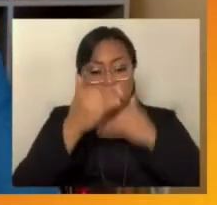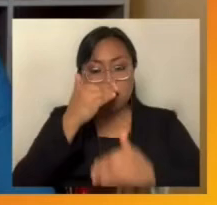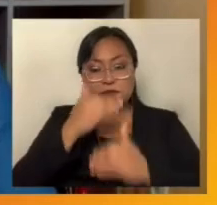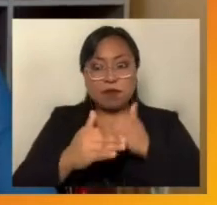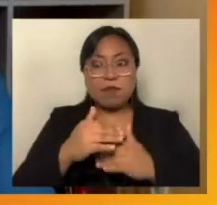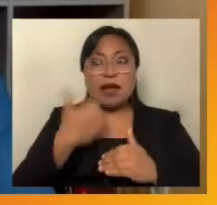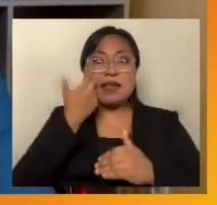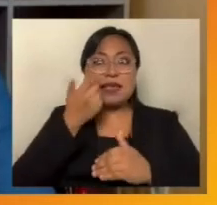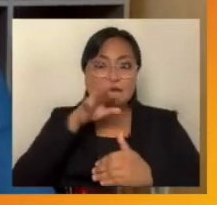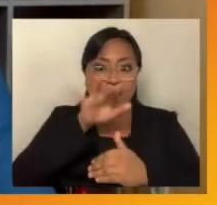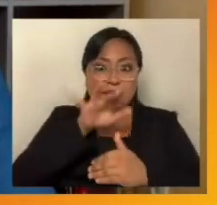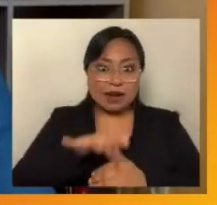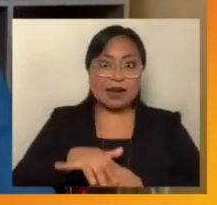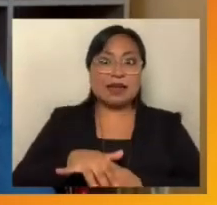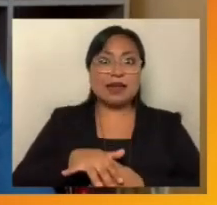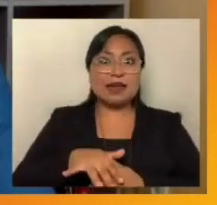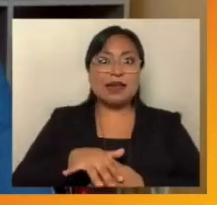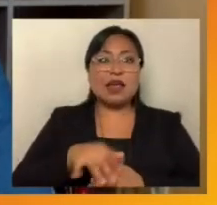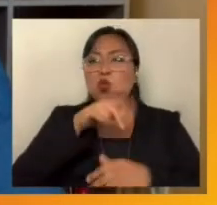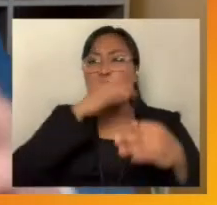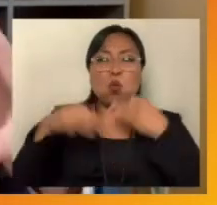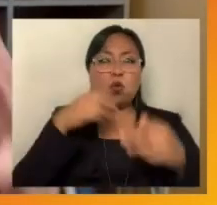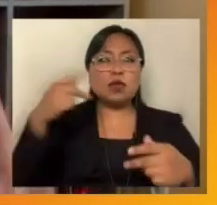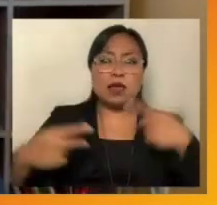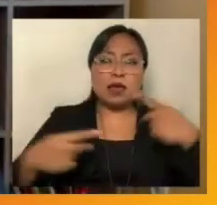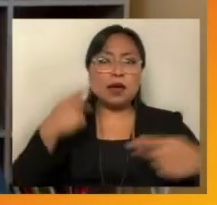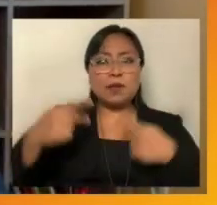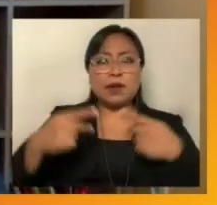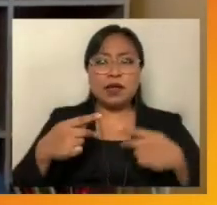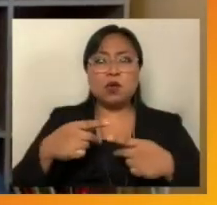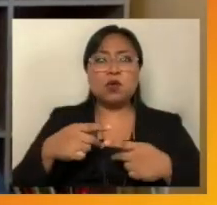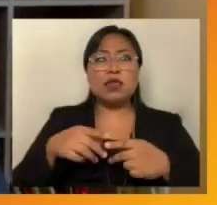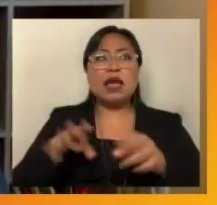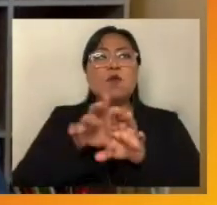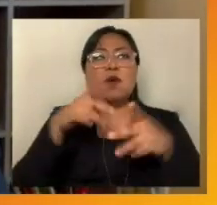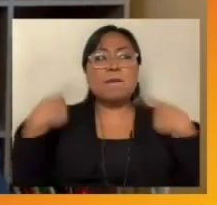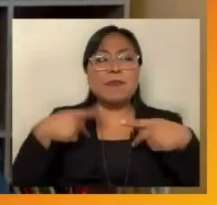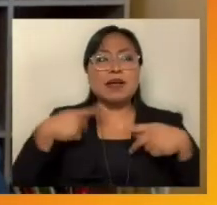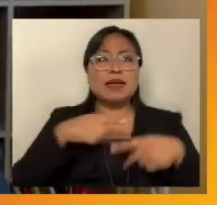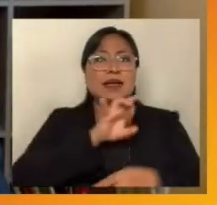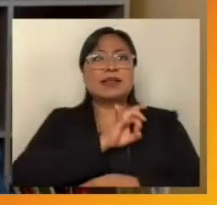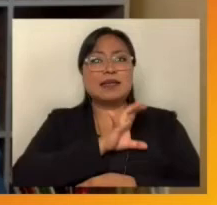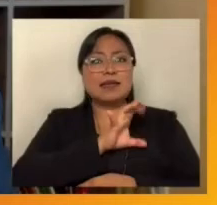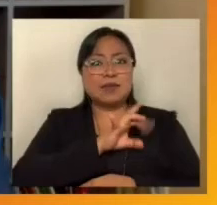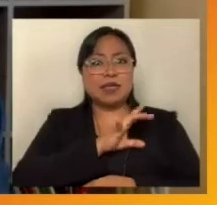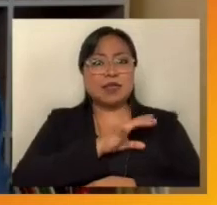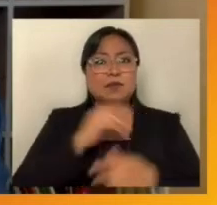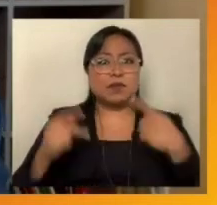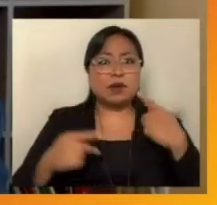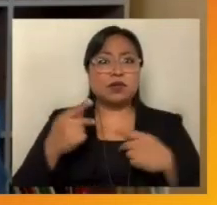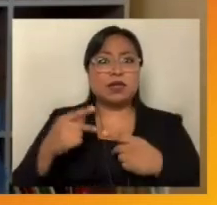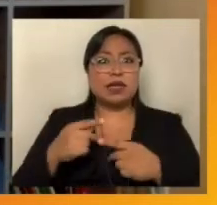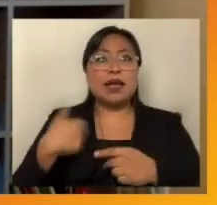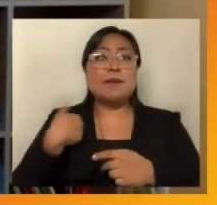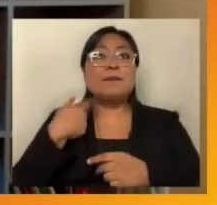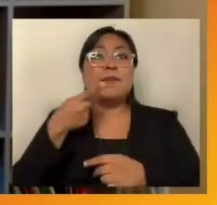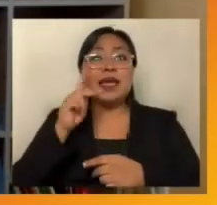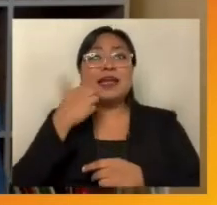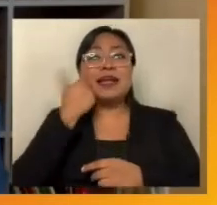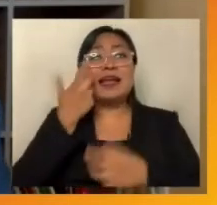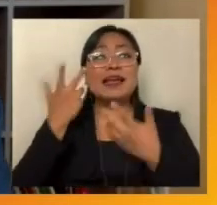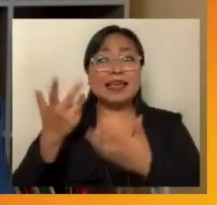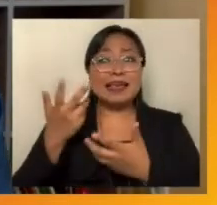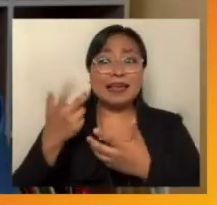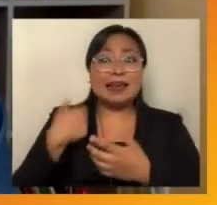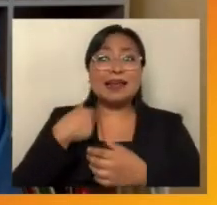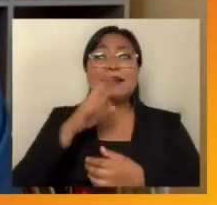crear. Todas esas preguntas que la gente le da miedo preguntar, pero que está deseosa de saber la